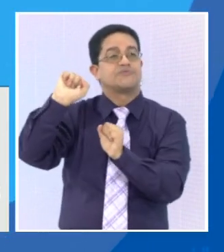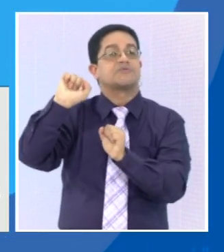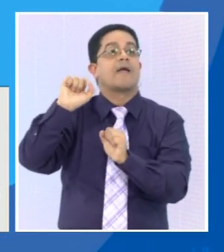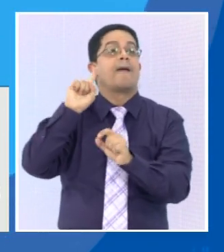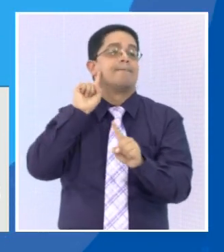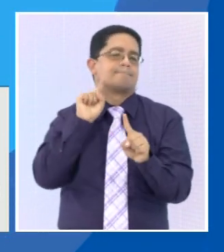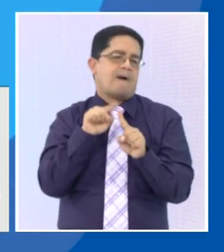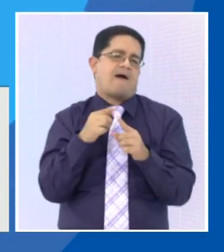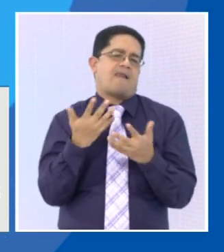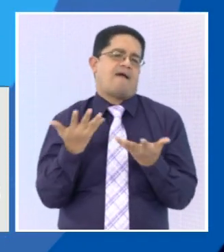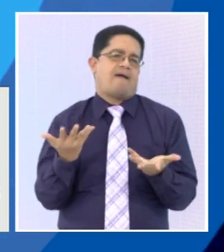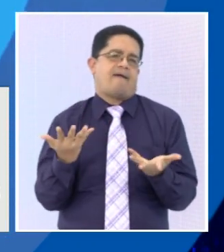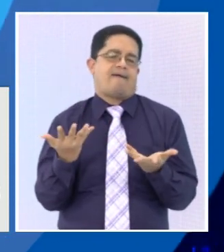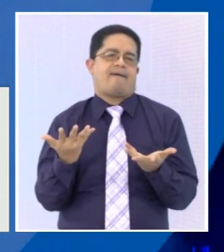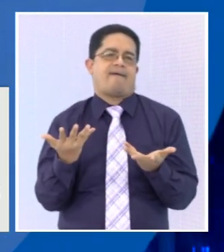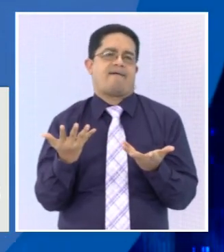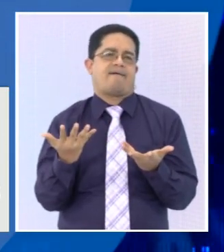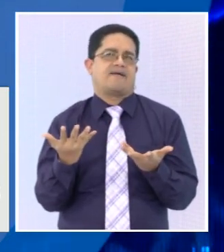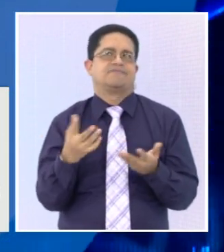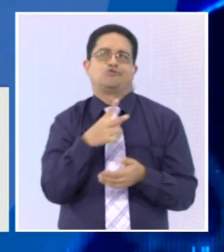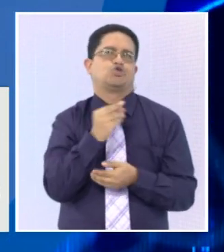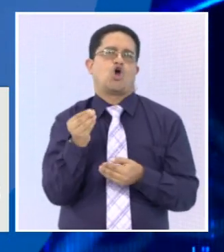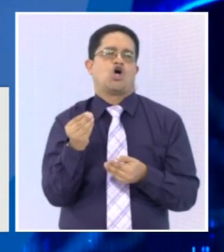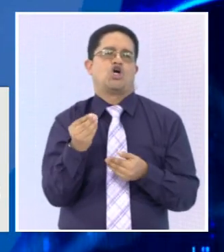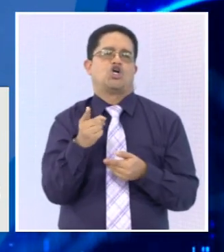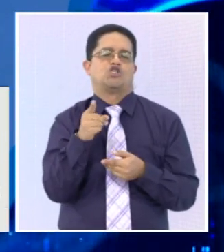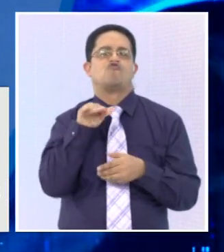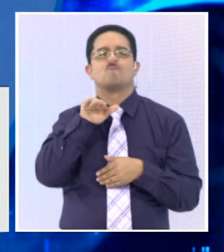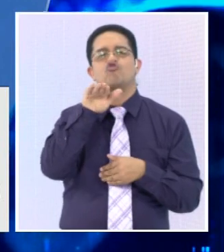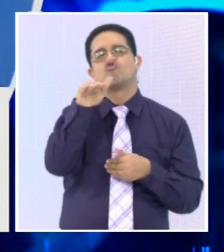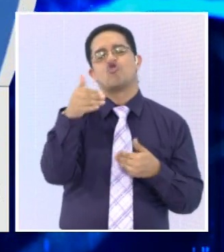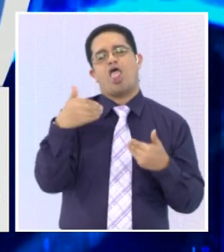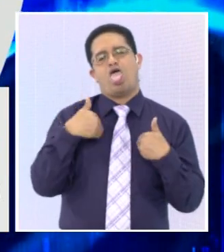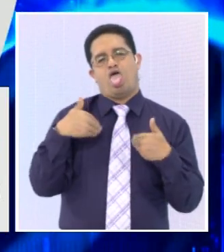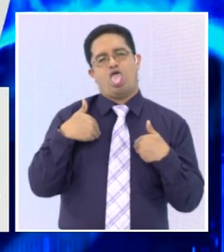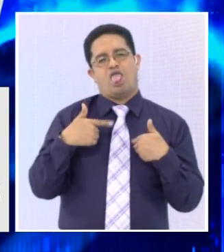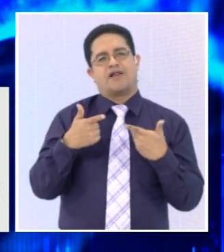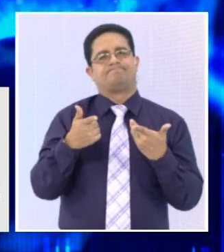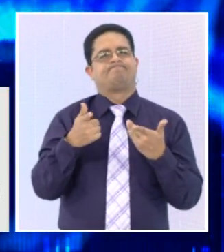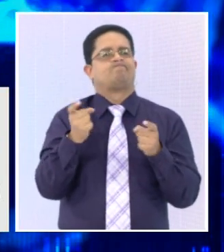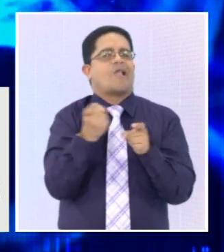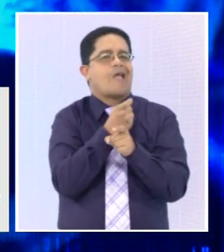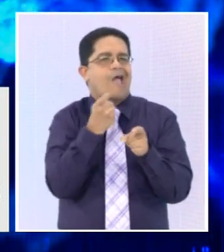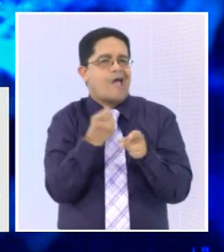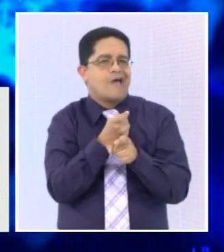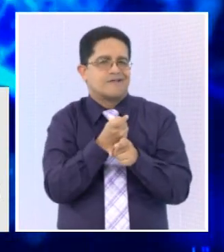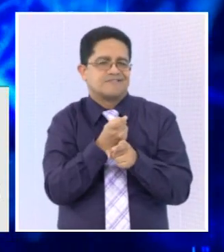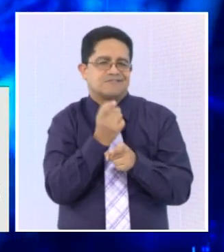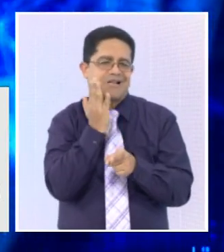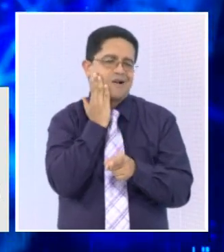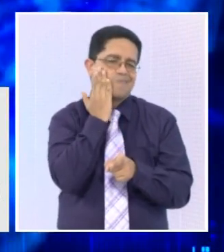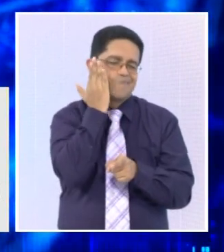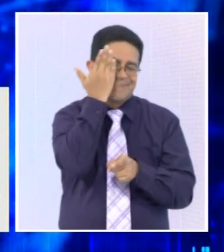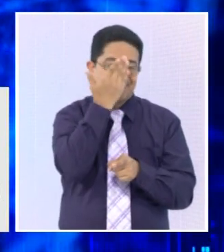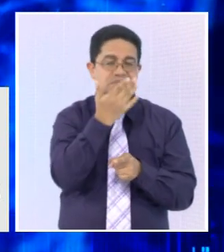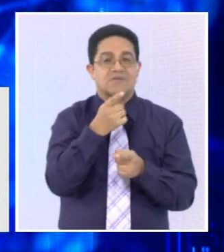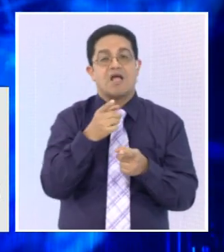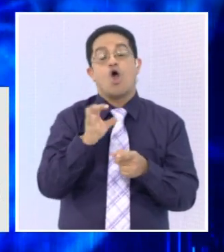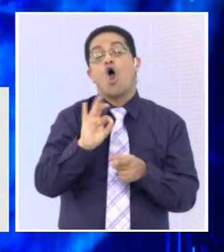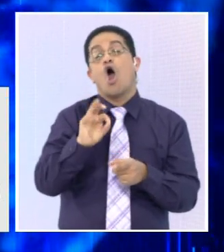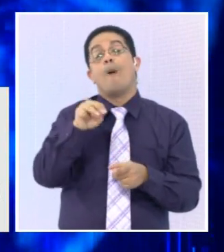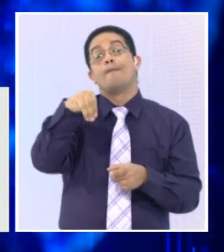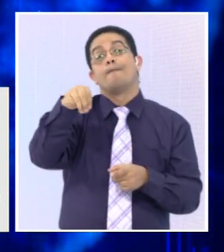que, bueno, no padecer consecuencias tan severas como pueden ser cánceres no melanómicos o melanómicos, que es el más grave en ese